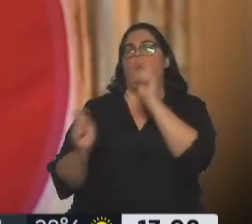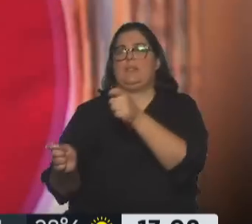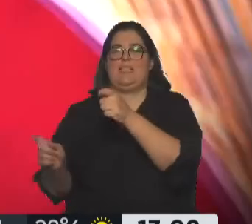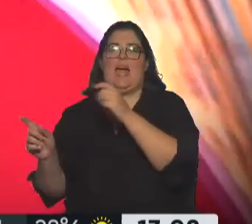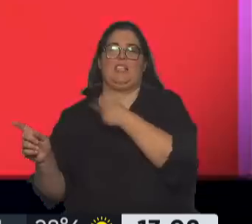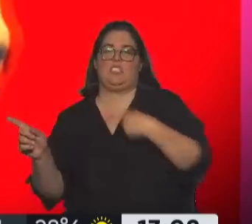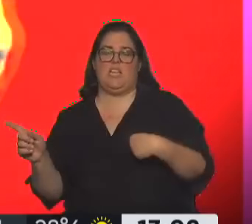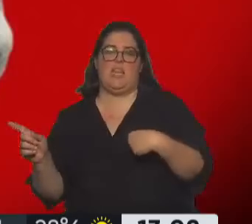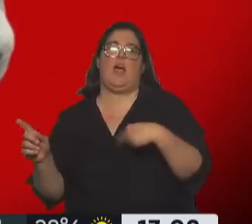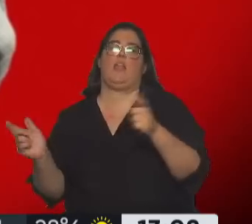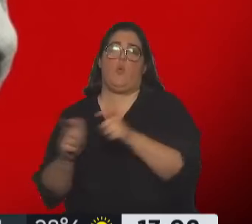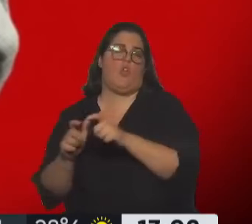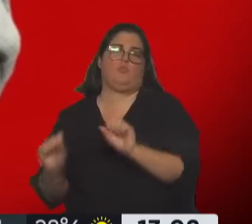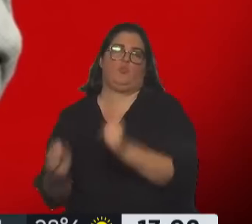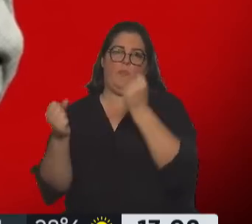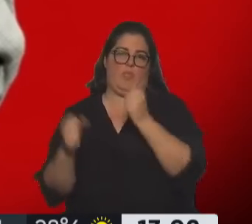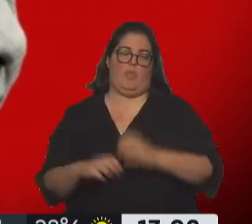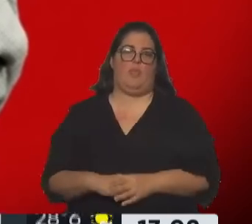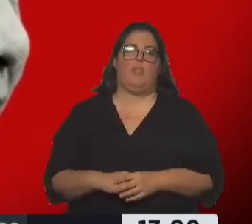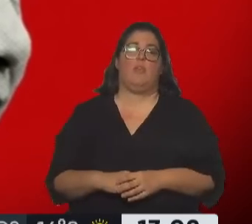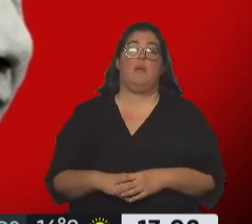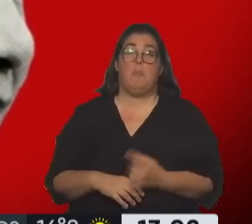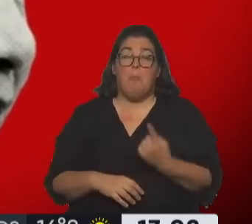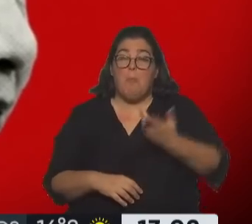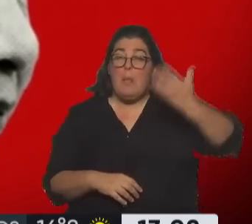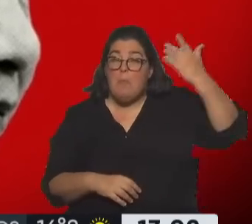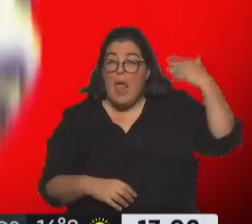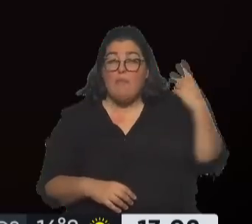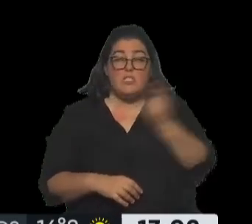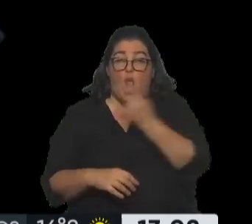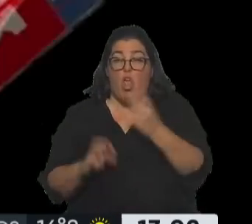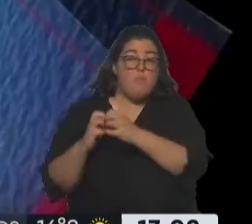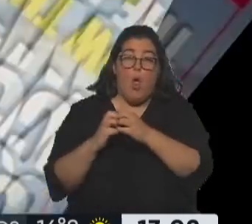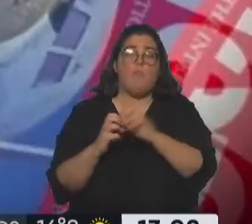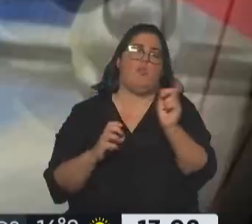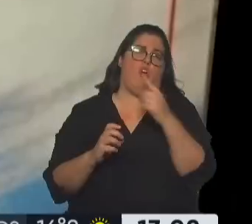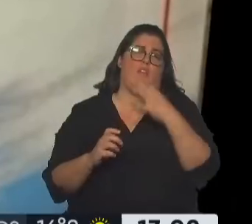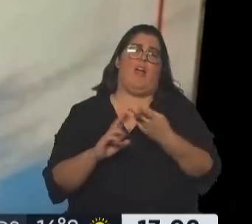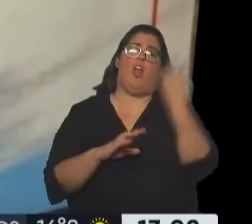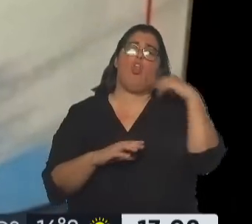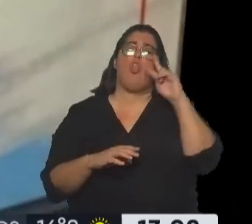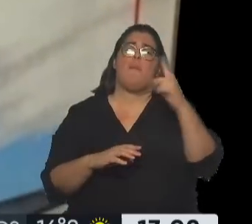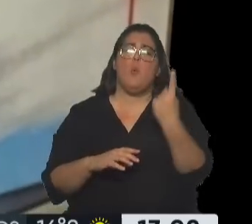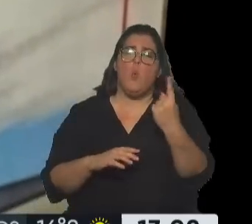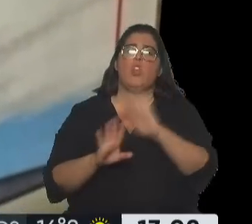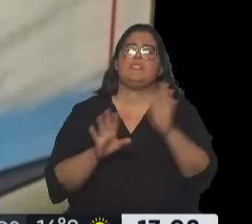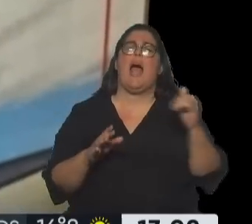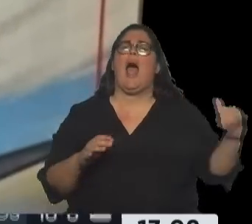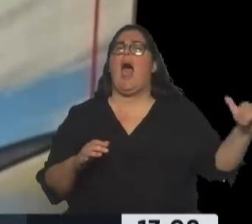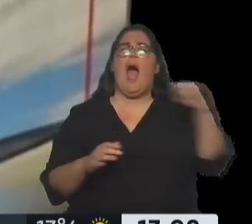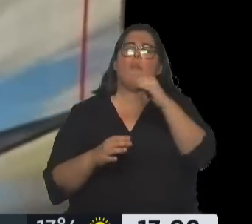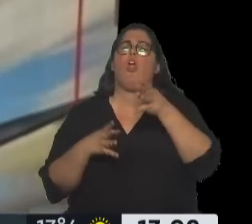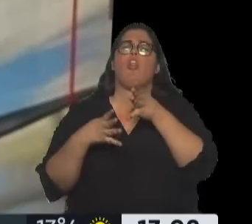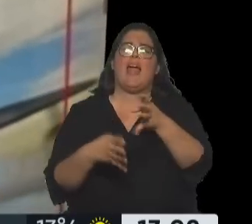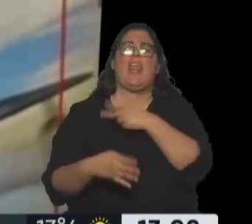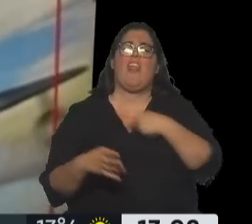Jinping. No es la primera crisis importante entre las dos potencias. En 2001, el choque en el aire de un avión de combate chino con